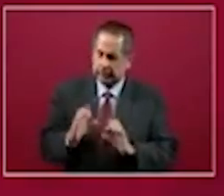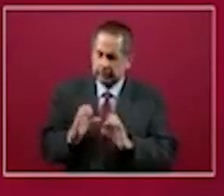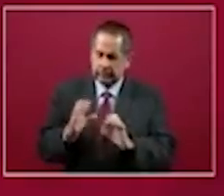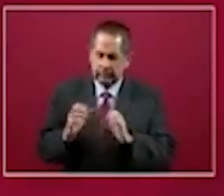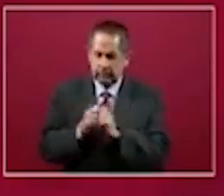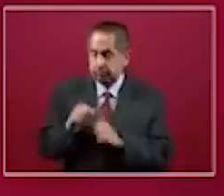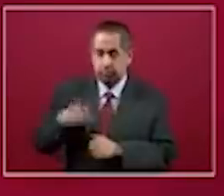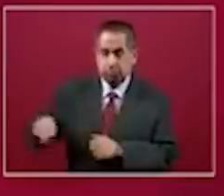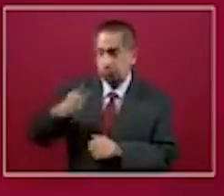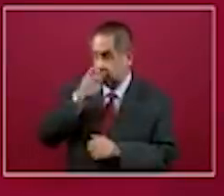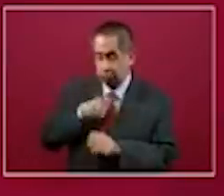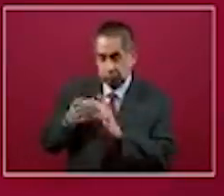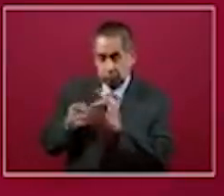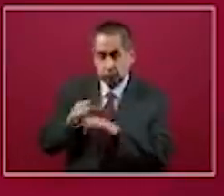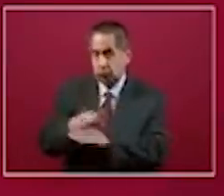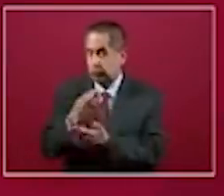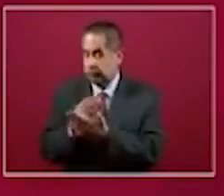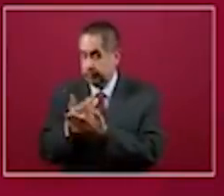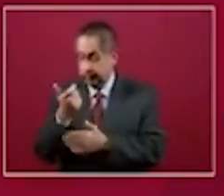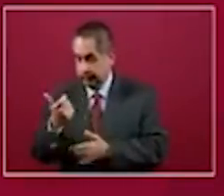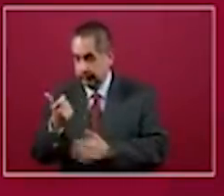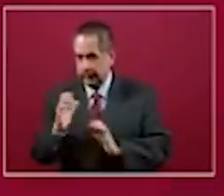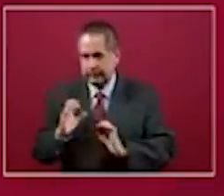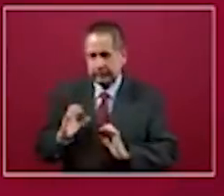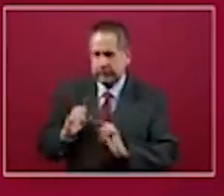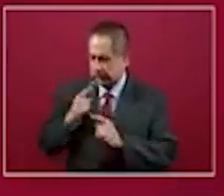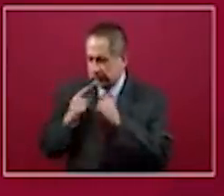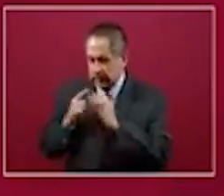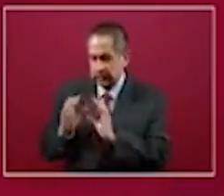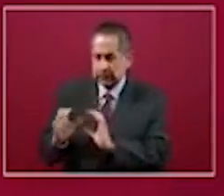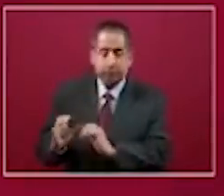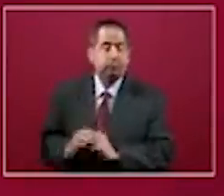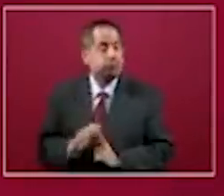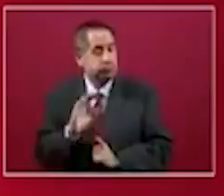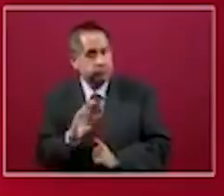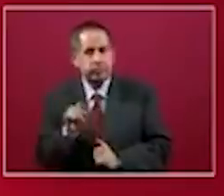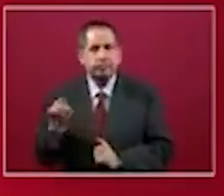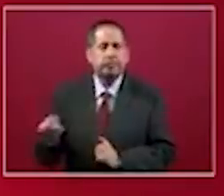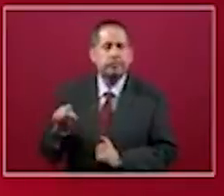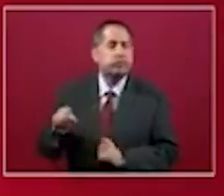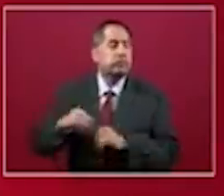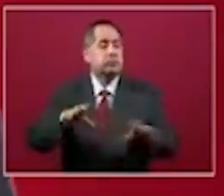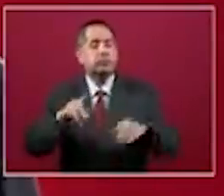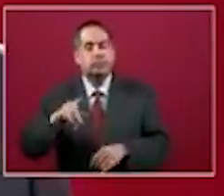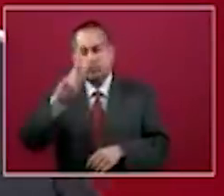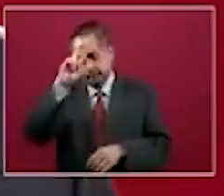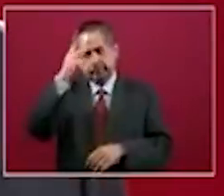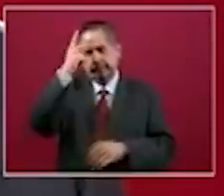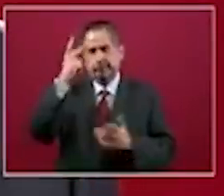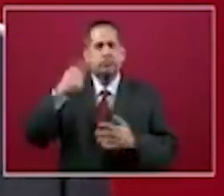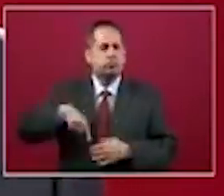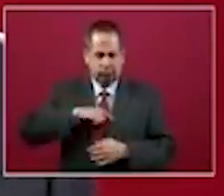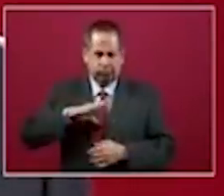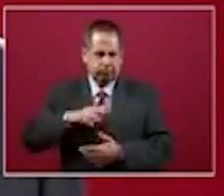cuidadoso de todo lo que tiene que ver con la parte económica financiera. Fue un malentendido. Nosotros